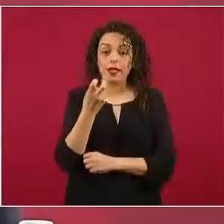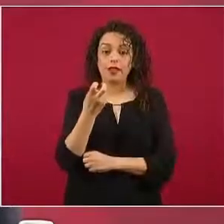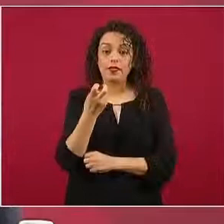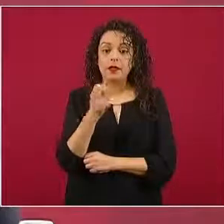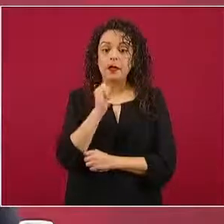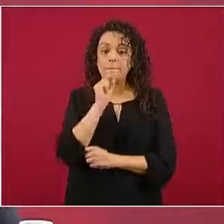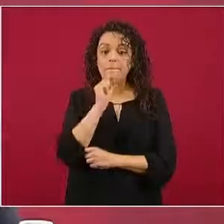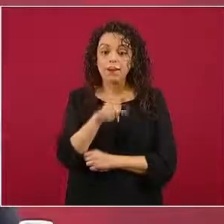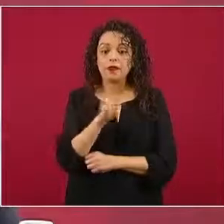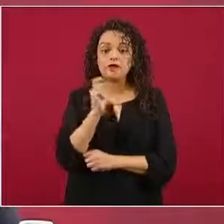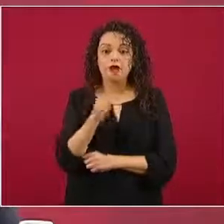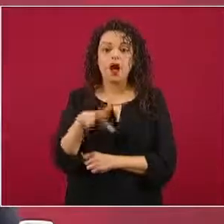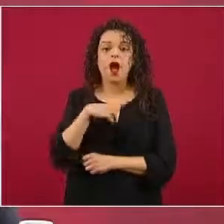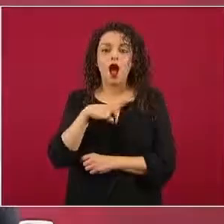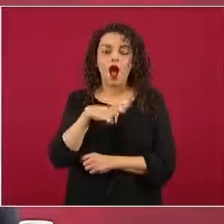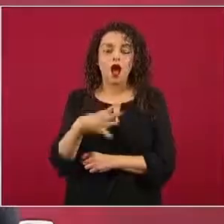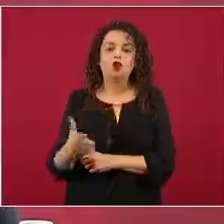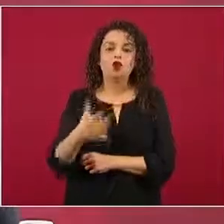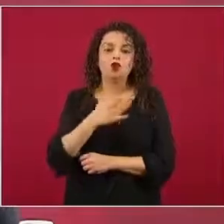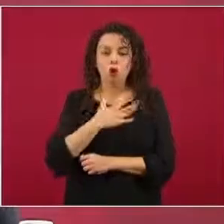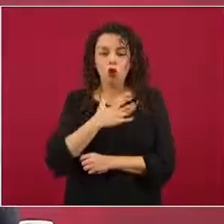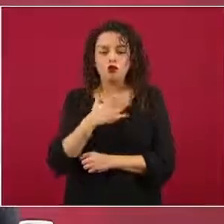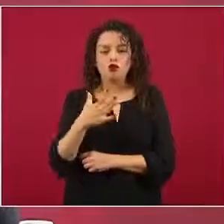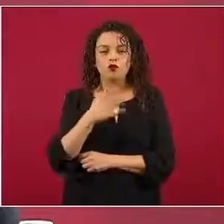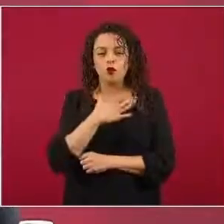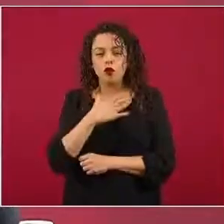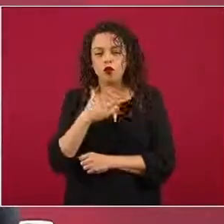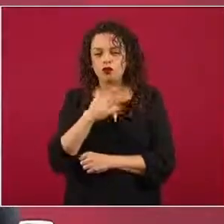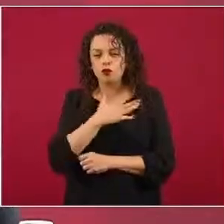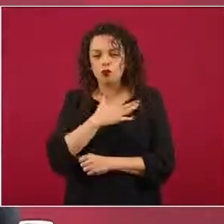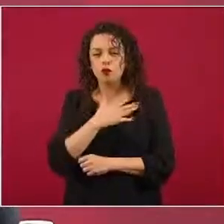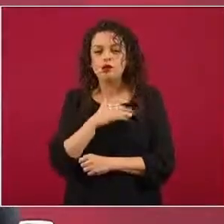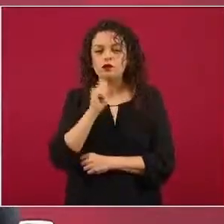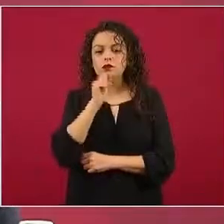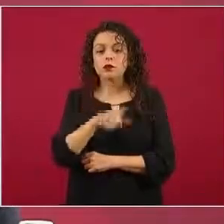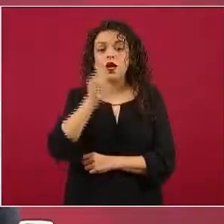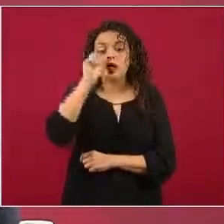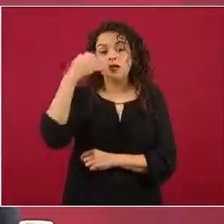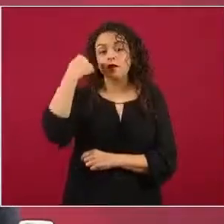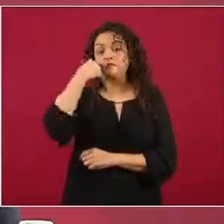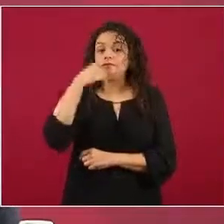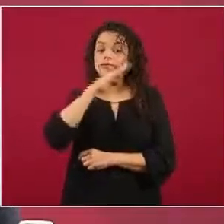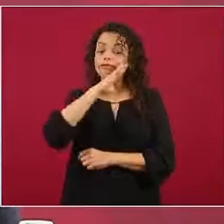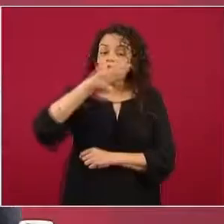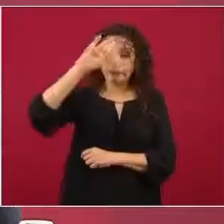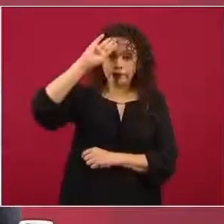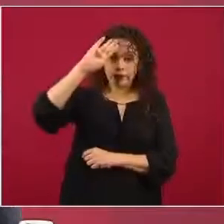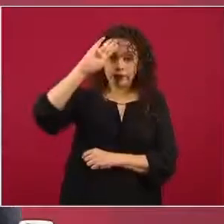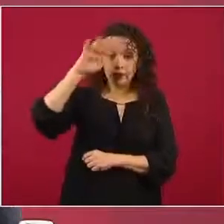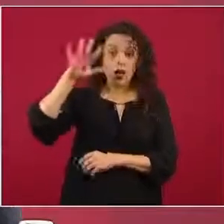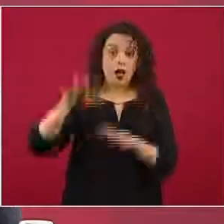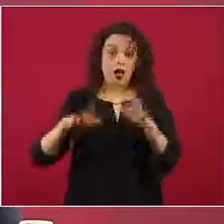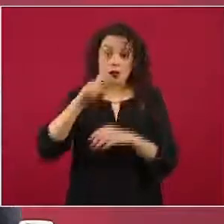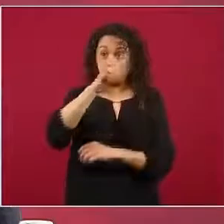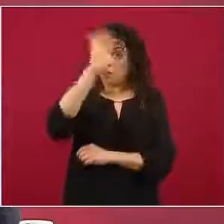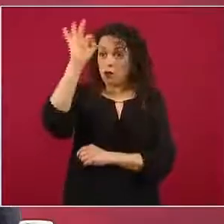también a estar presentando tos, a tener elevación de la temperatura, aunque no sucede en el 100% de los casos, pero sí en una buena